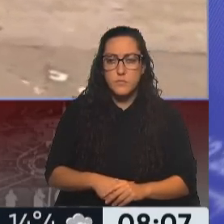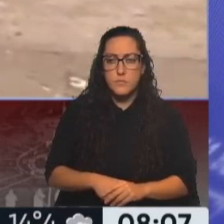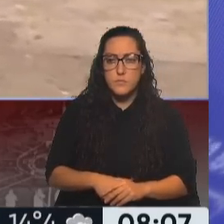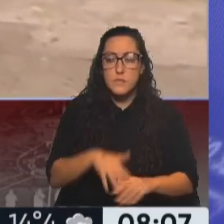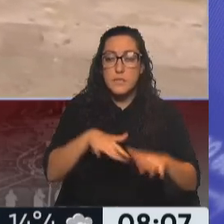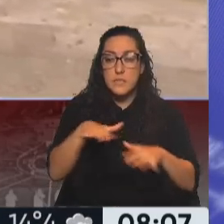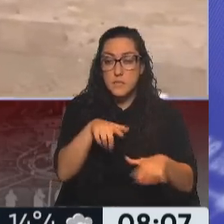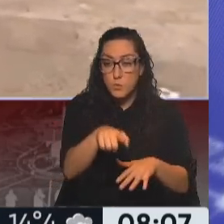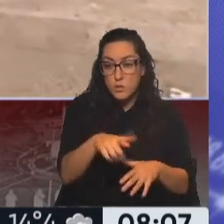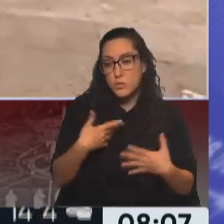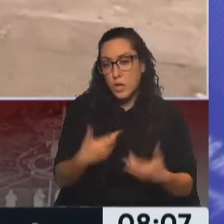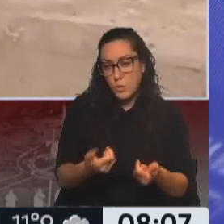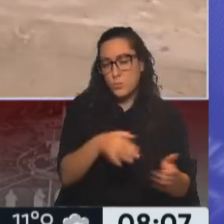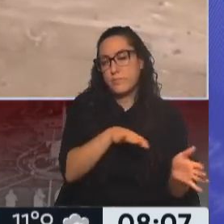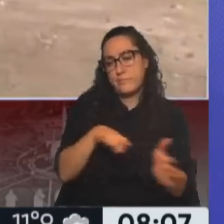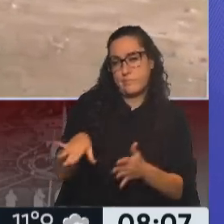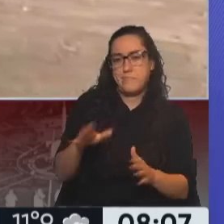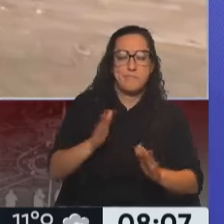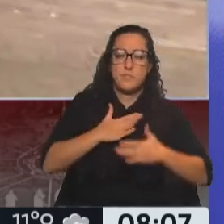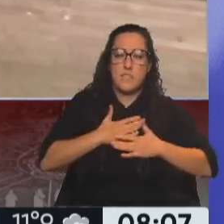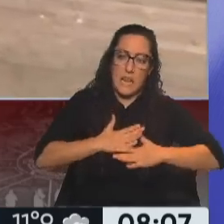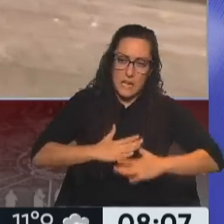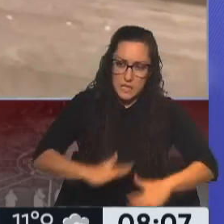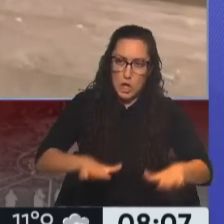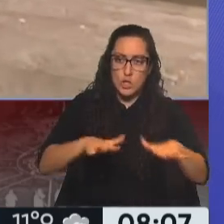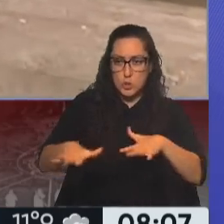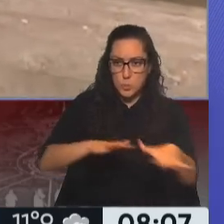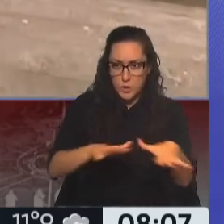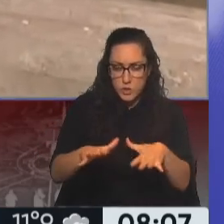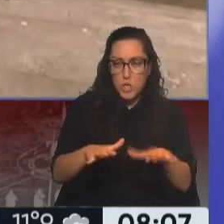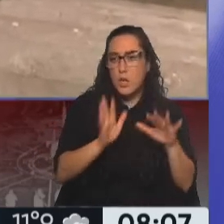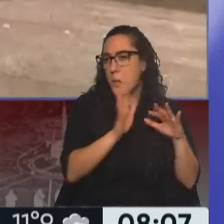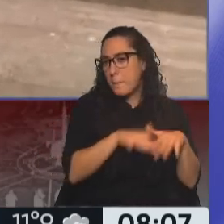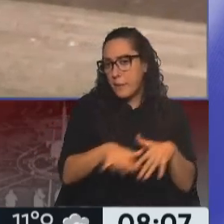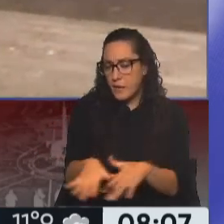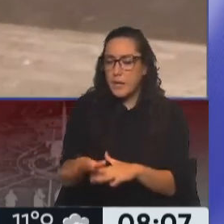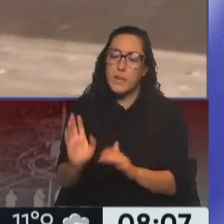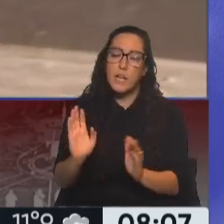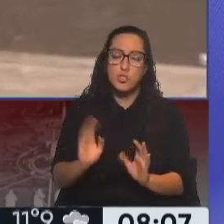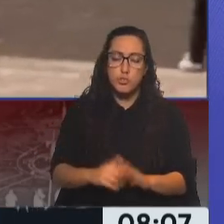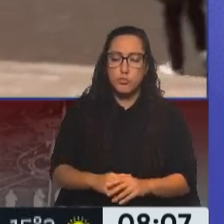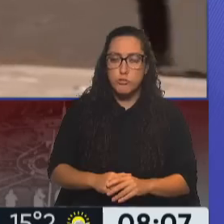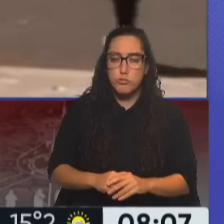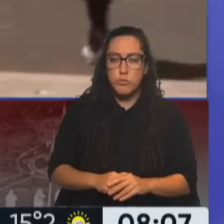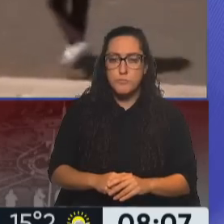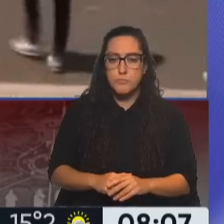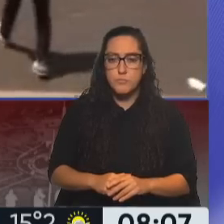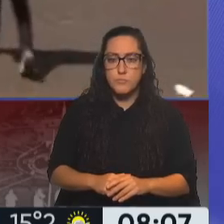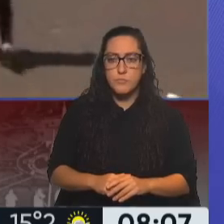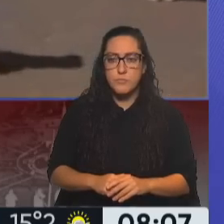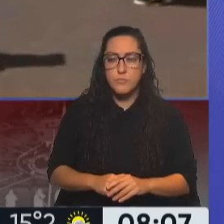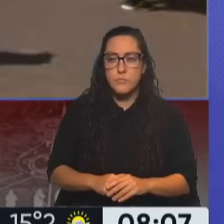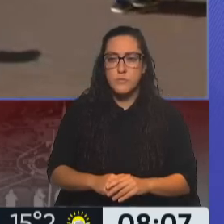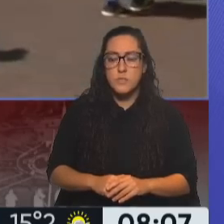sido todo con muchísima tranquilidad, una peregrinación que a pesar de estar